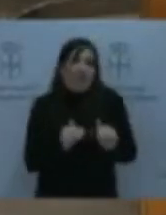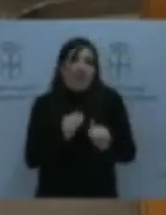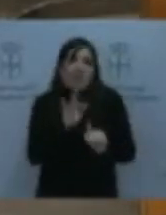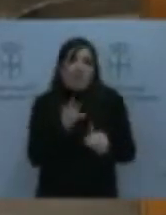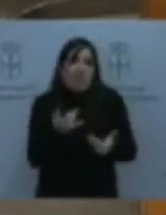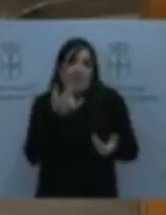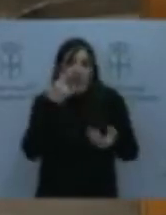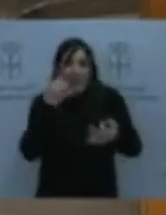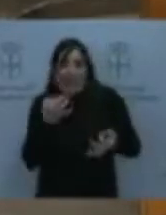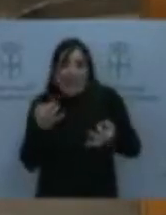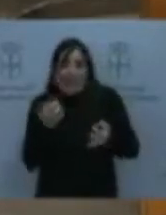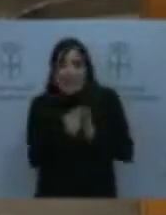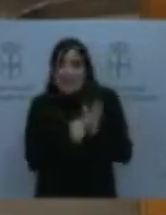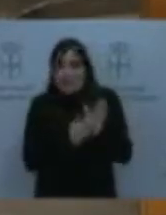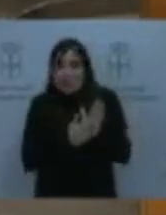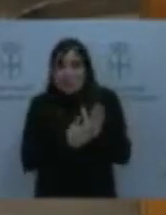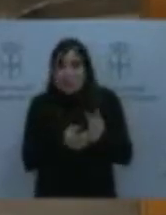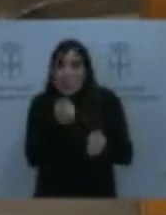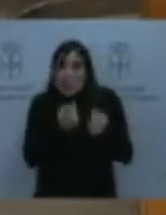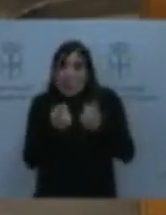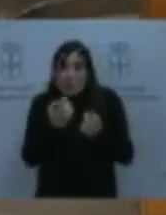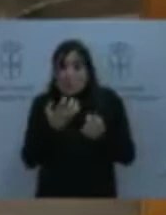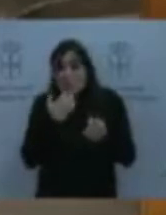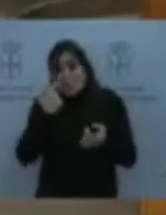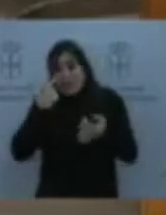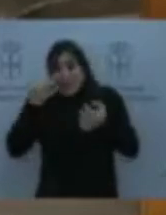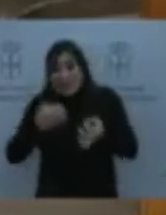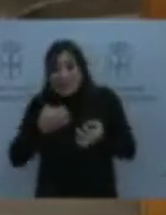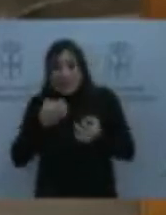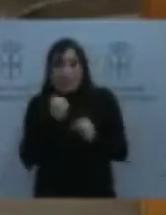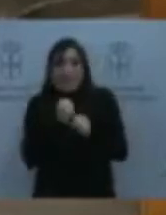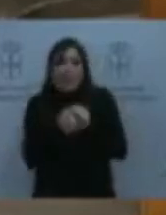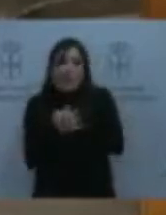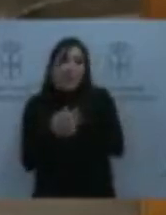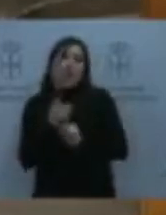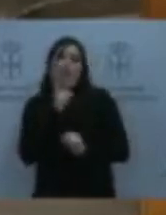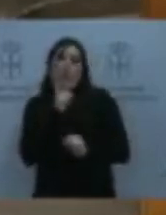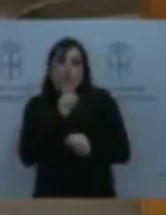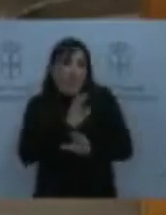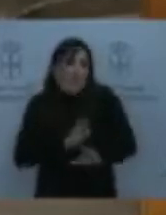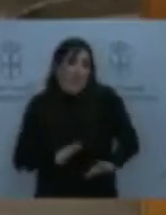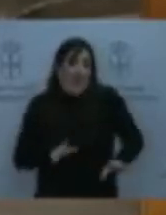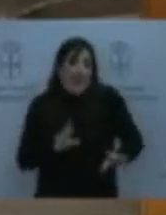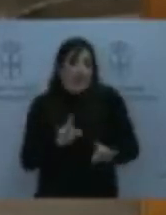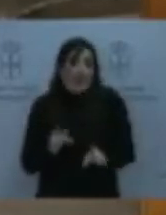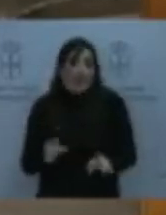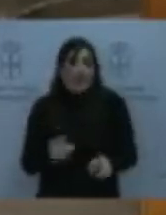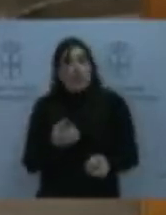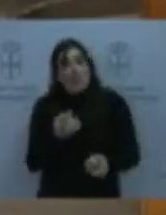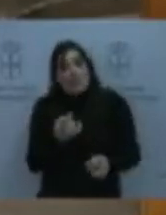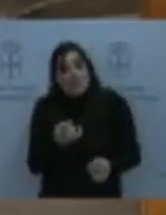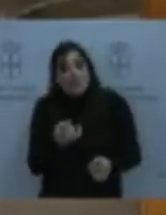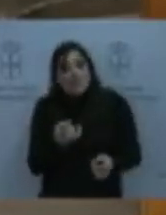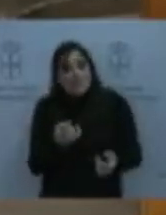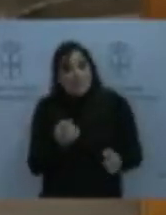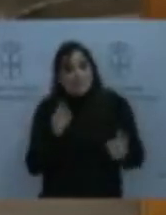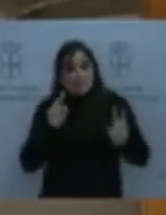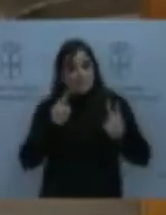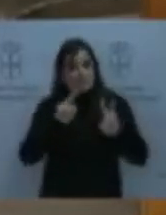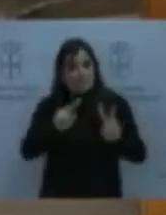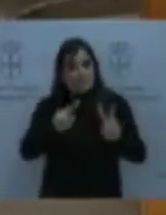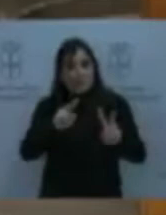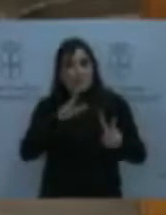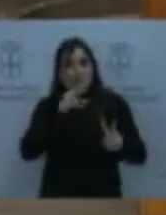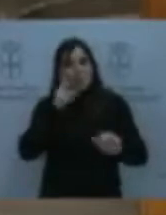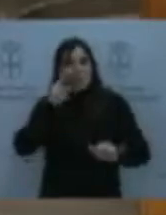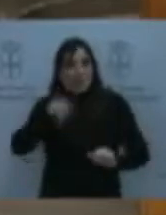miramos la realidad de esos empleos creados sirve de bien poco. Yo creo que hace falta cierta perspectiva para reconocer, por un lado, que las políticas